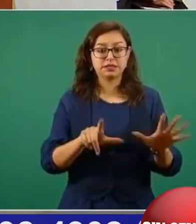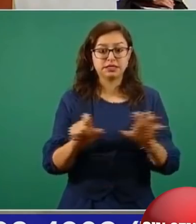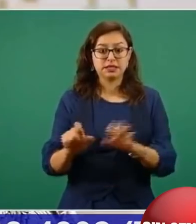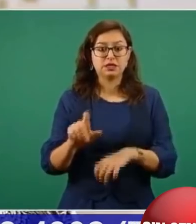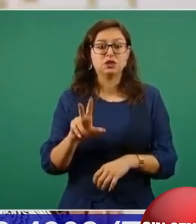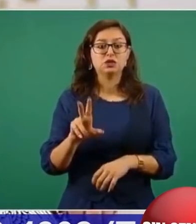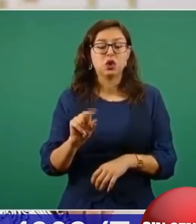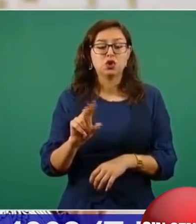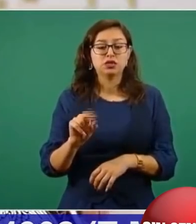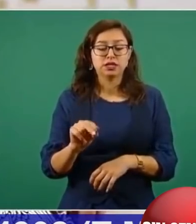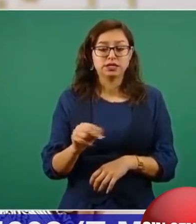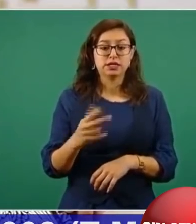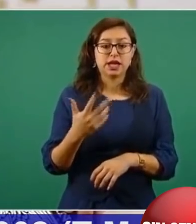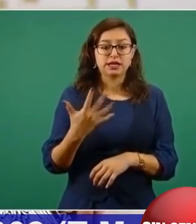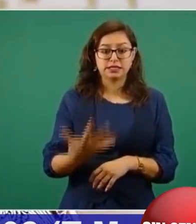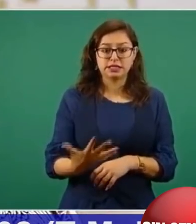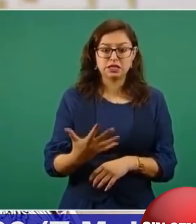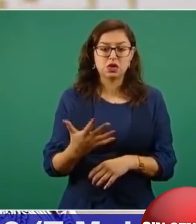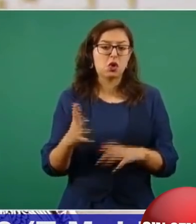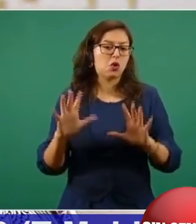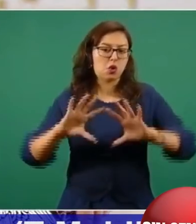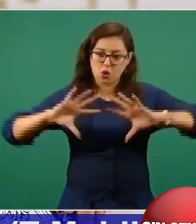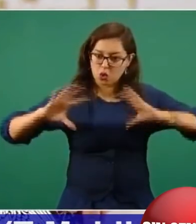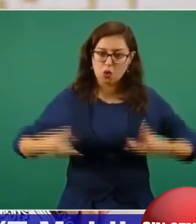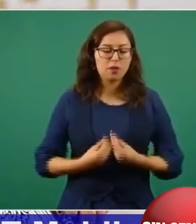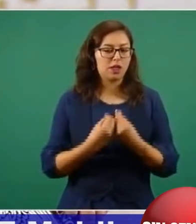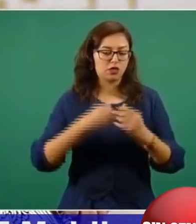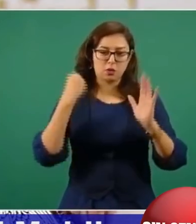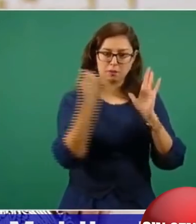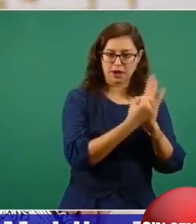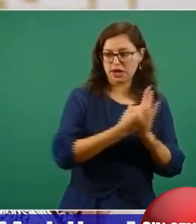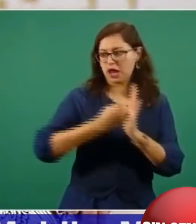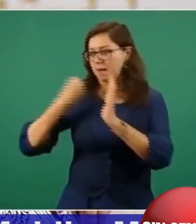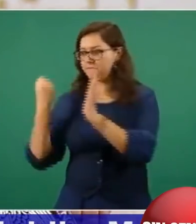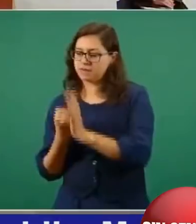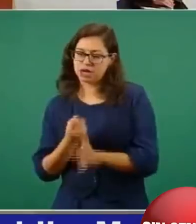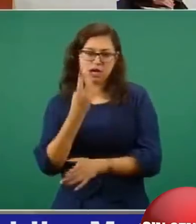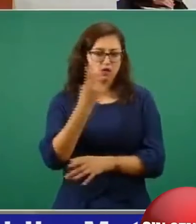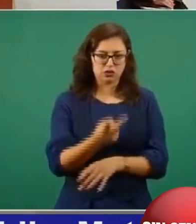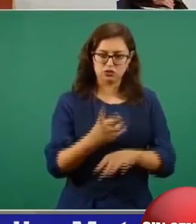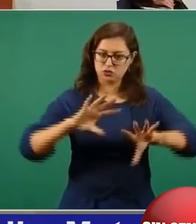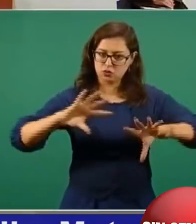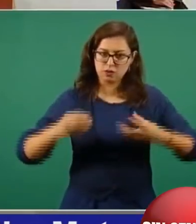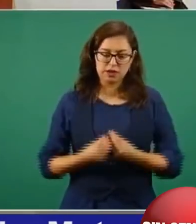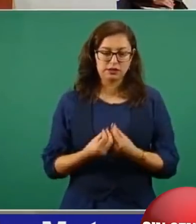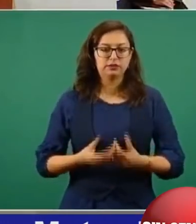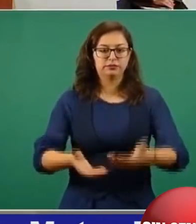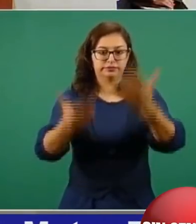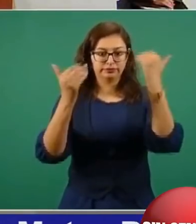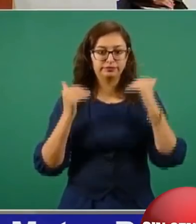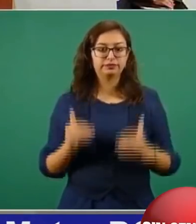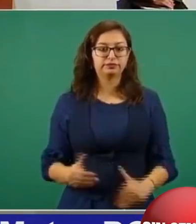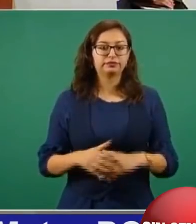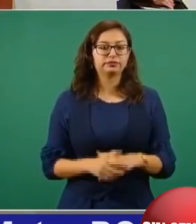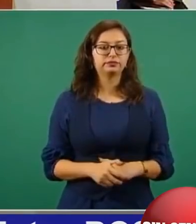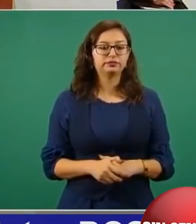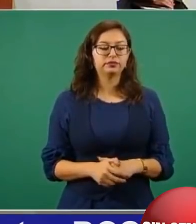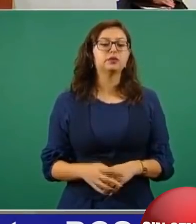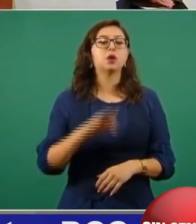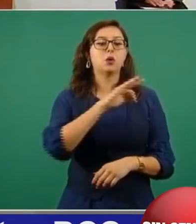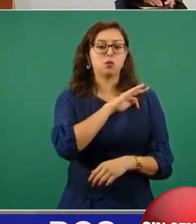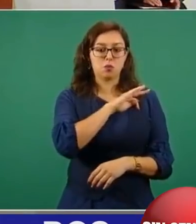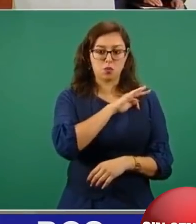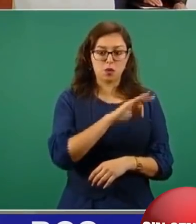813,785, independientemente de cuál es la vacuna utilizada. Aquí estamos la suma de ambas vacunas. La siguiente. Y aquí se ve cómo